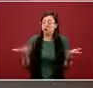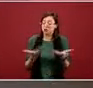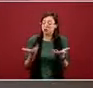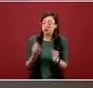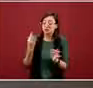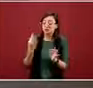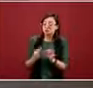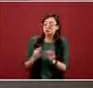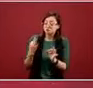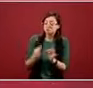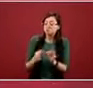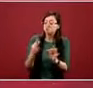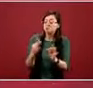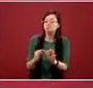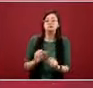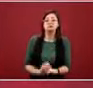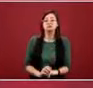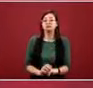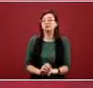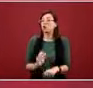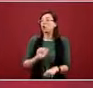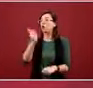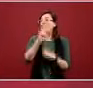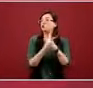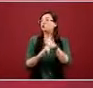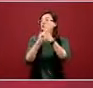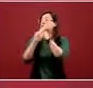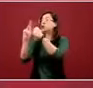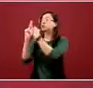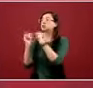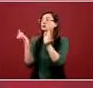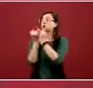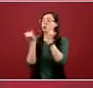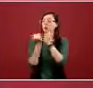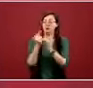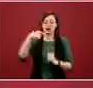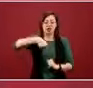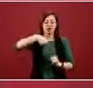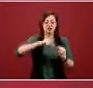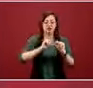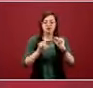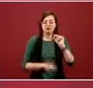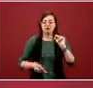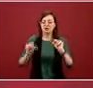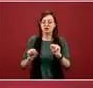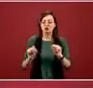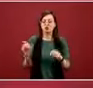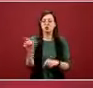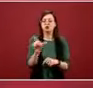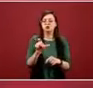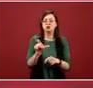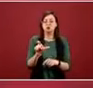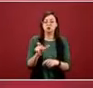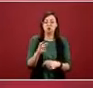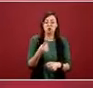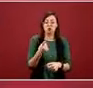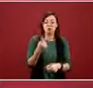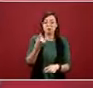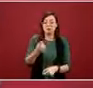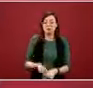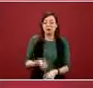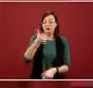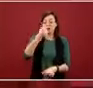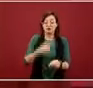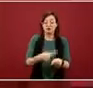casi todos los países desde el inicio de la epidemia. ¿Cuándo empezó a hacerse eso en México? Antes del primer caso.